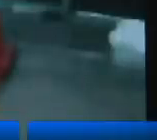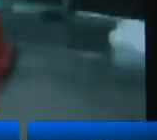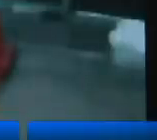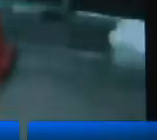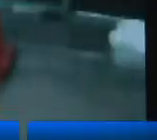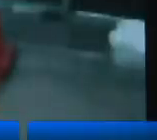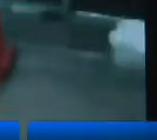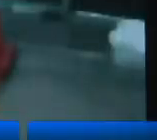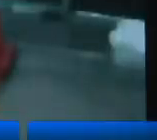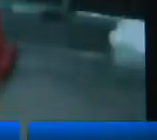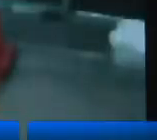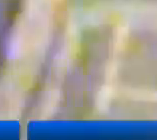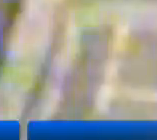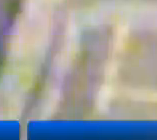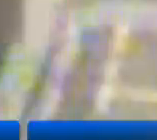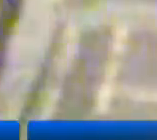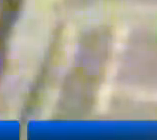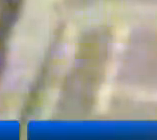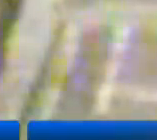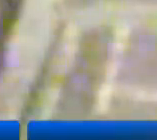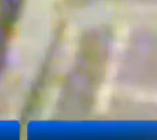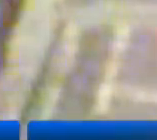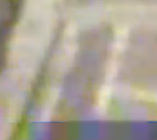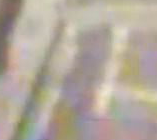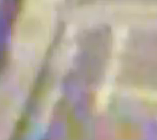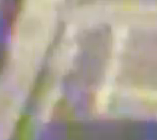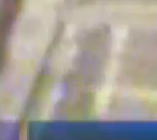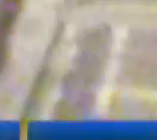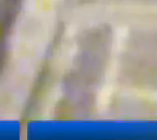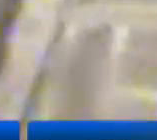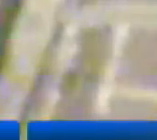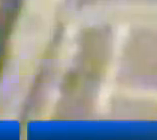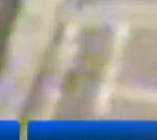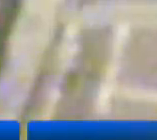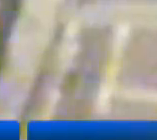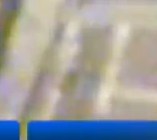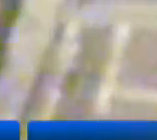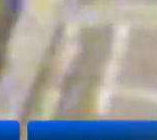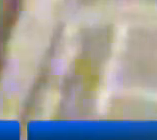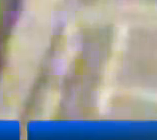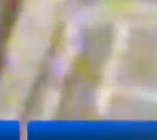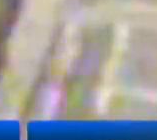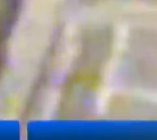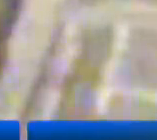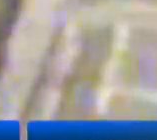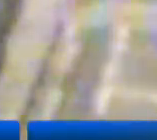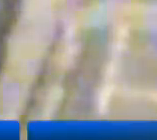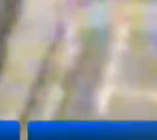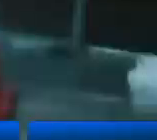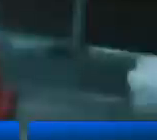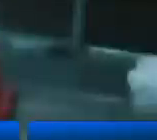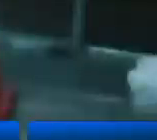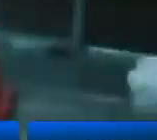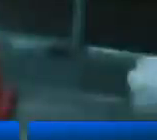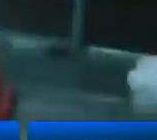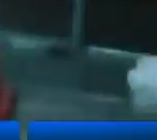con que llegaron, se fueron. Segundos después, el vehículo en que uno de nuestros camarógrafos llegaba se parquea. Él se baja y justo antes de que pase por